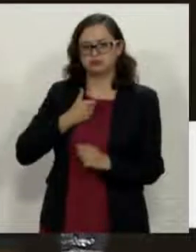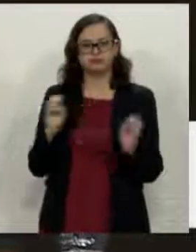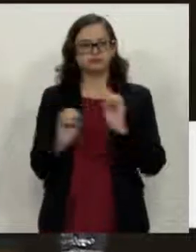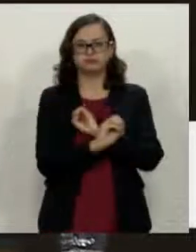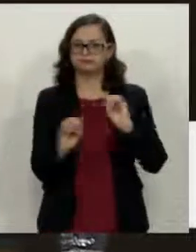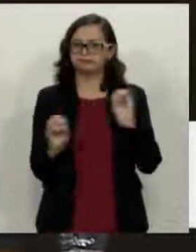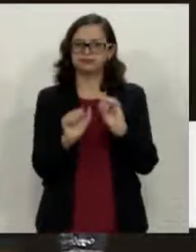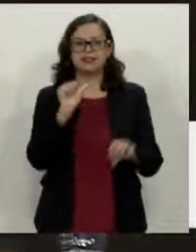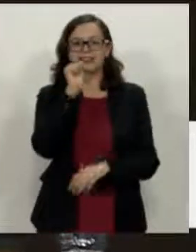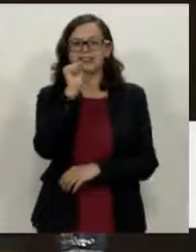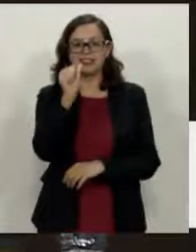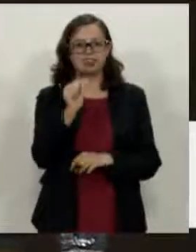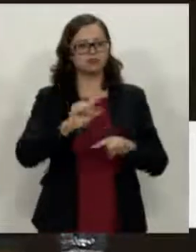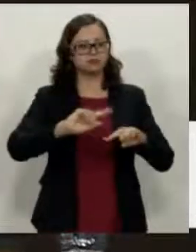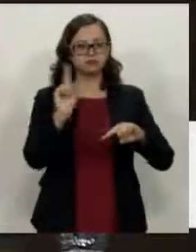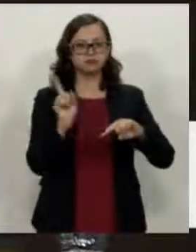dicho.